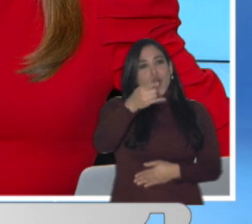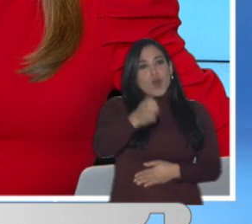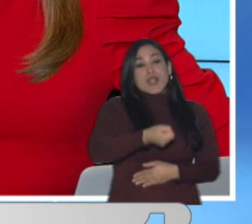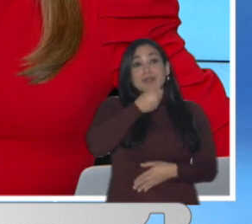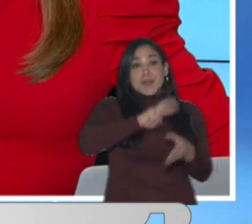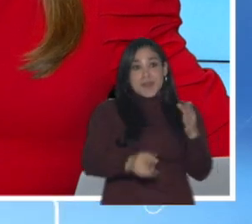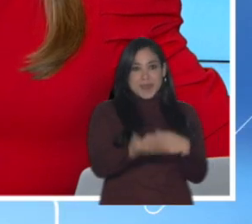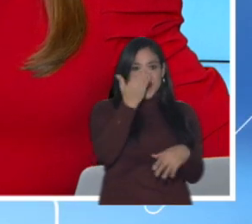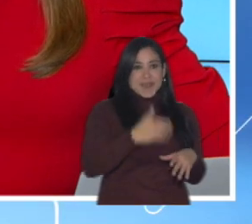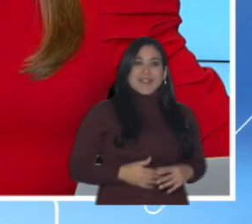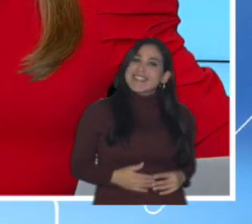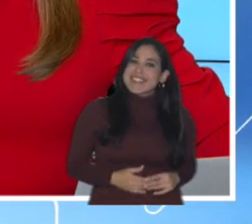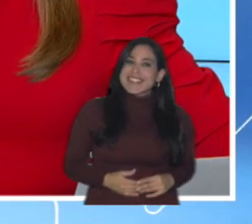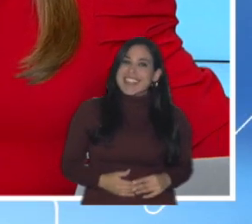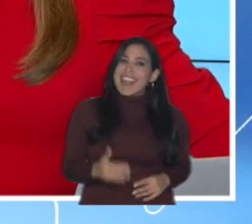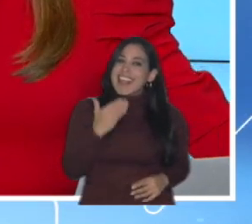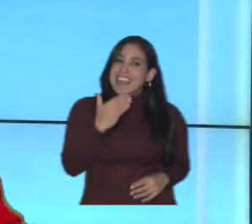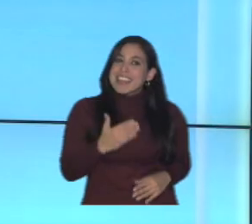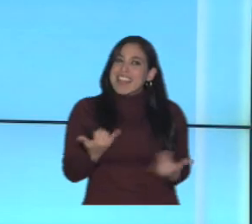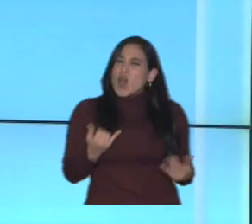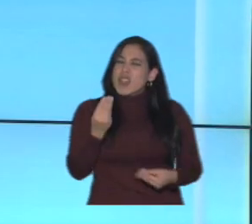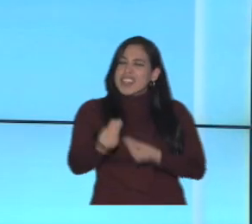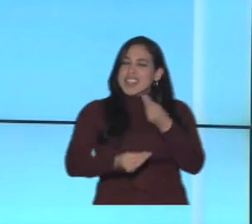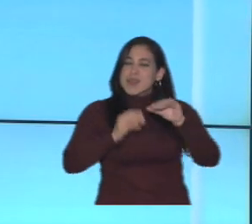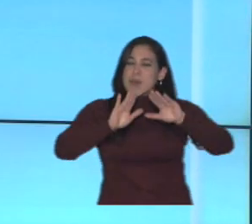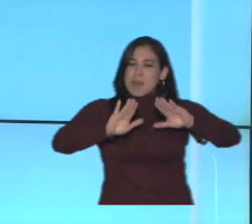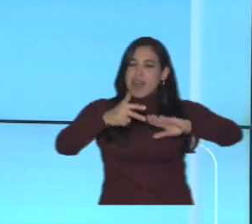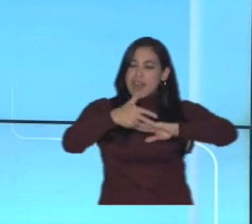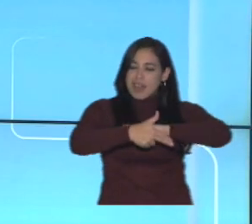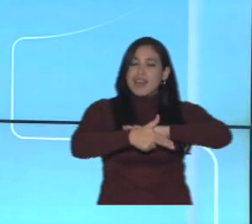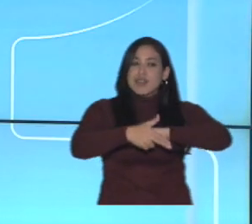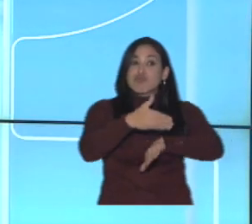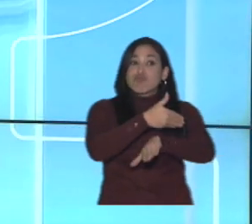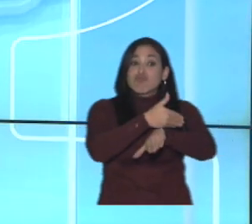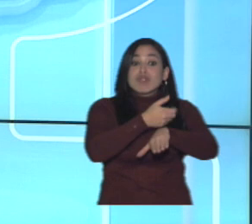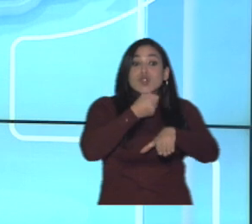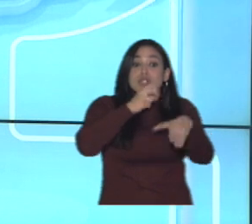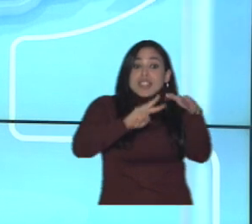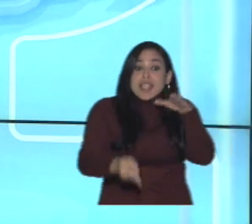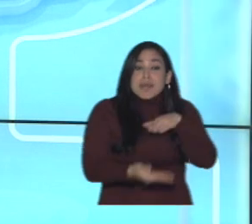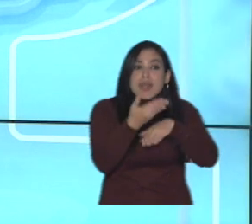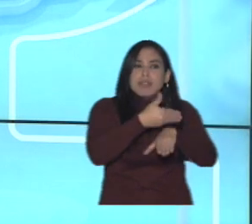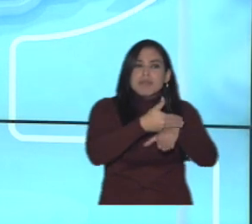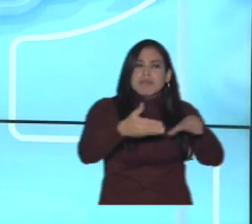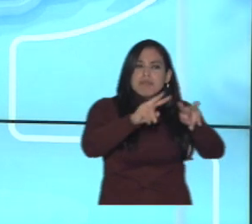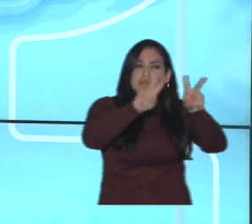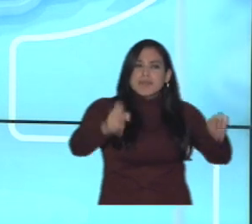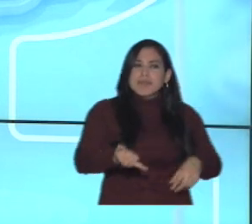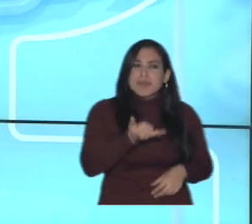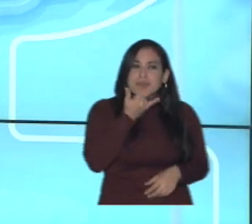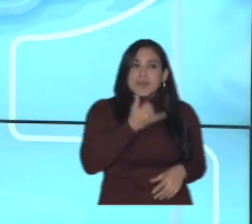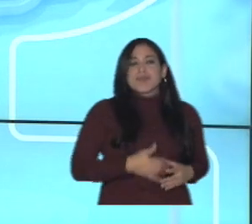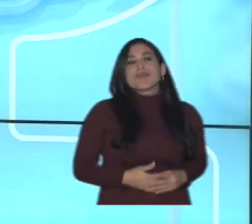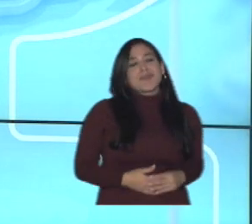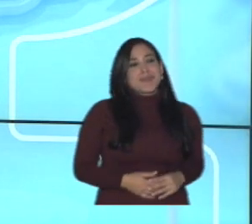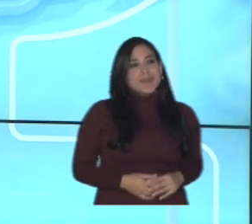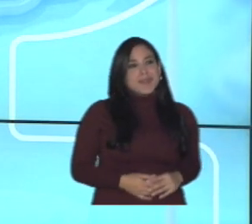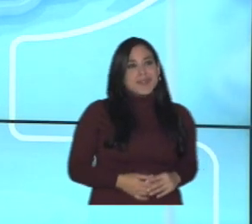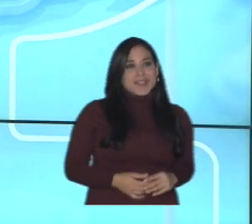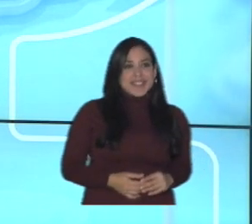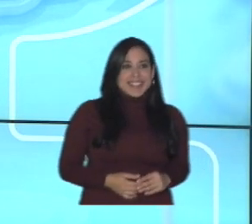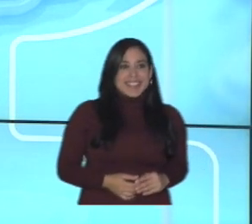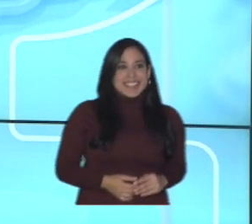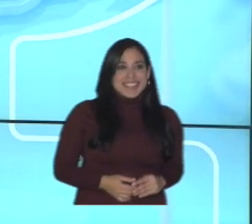1 CMI. Jorge, muchas gracias. Nosotros hacemos una breve pausa en Noticentro 1 CMI, pero ya regresamos con más